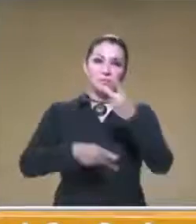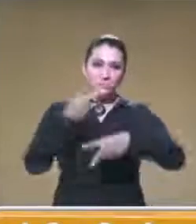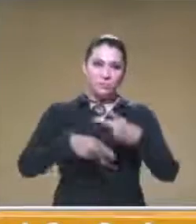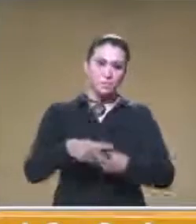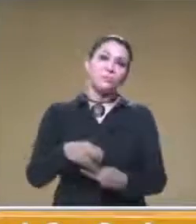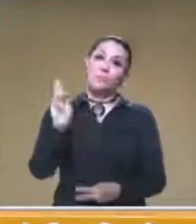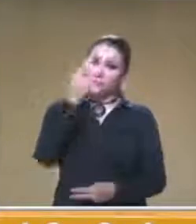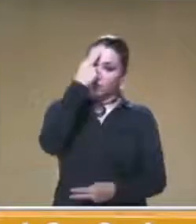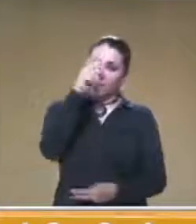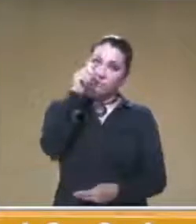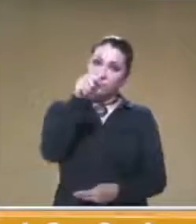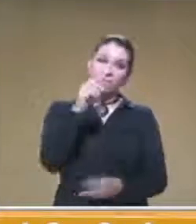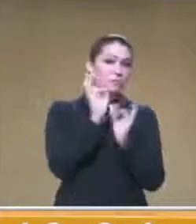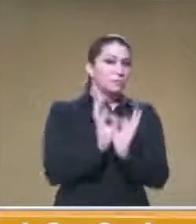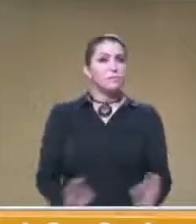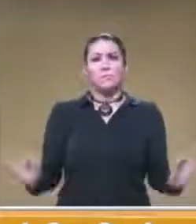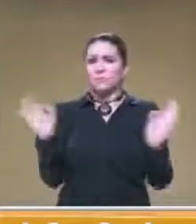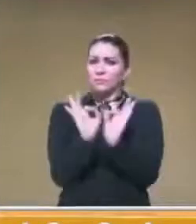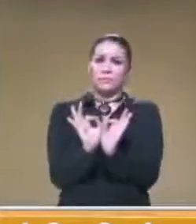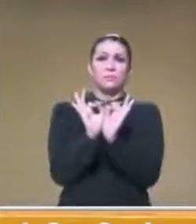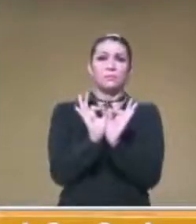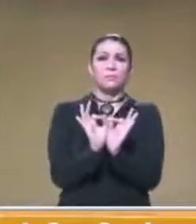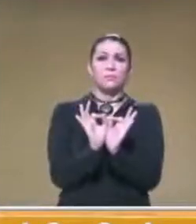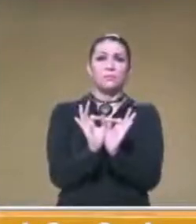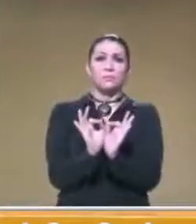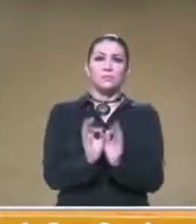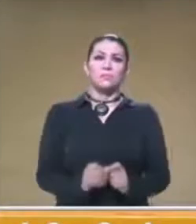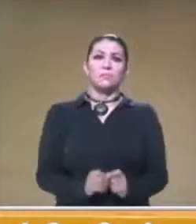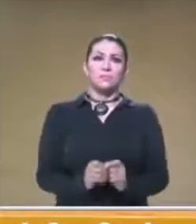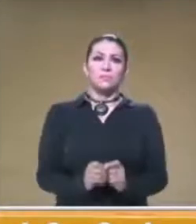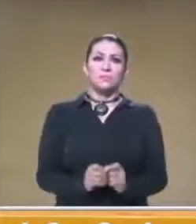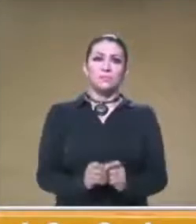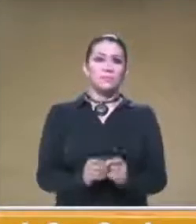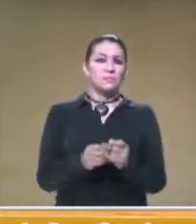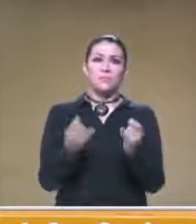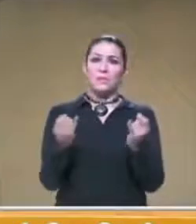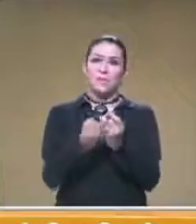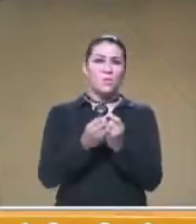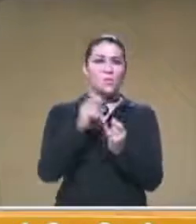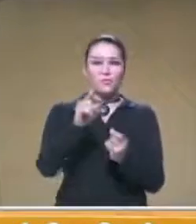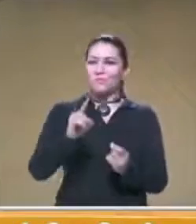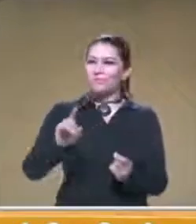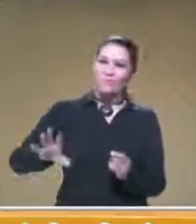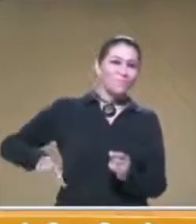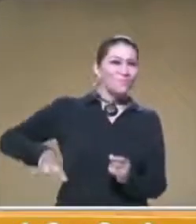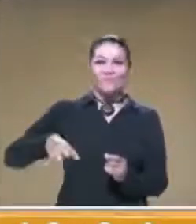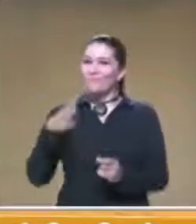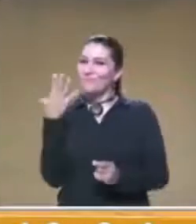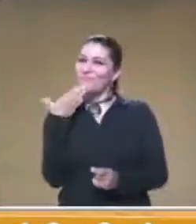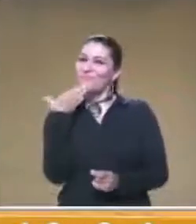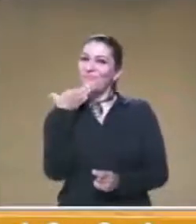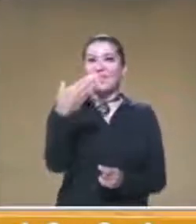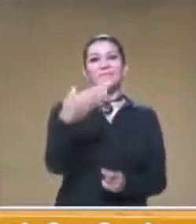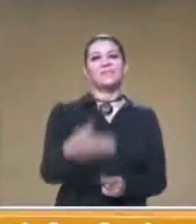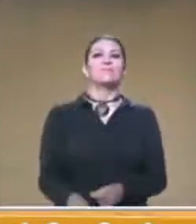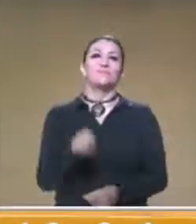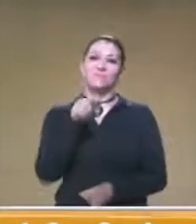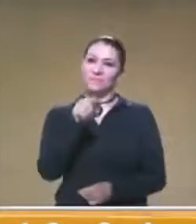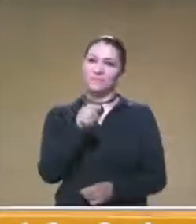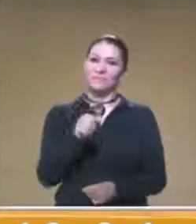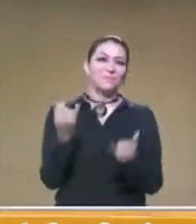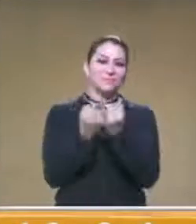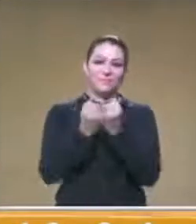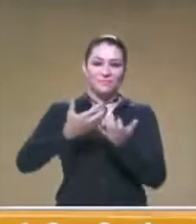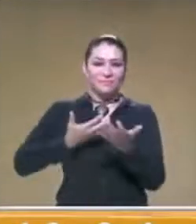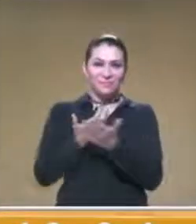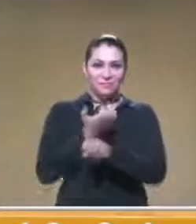nosotros tú eres muy importante y eres justamente como nuestro Estado, extraordinario. Es por ello que todos los maestros de Escuela TV